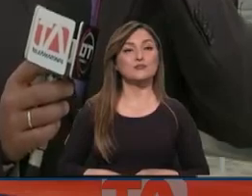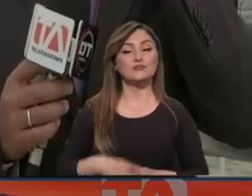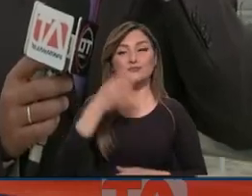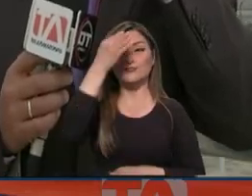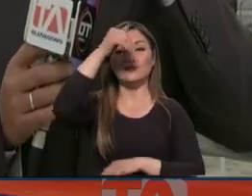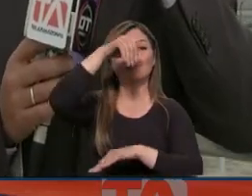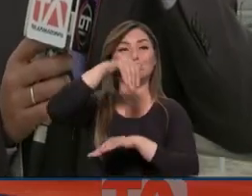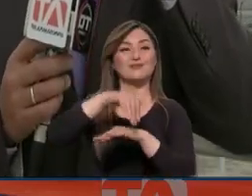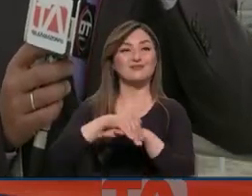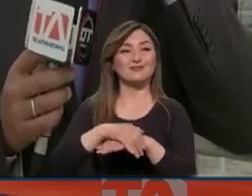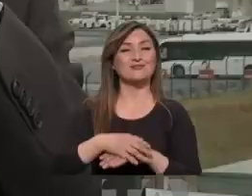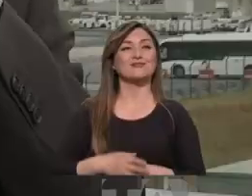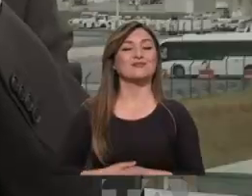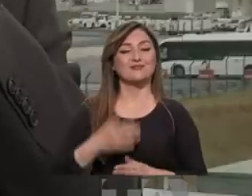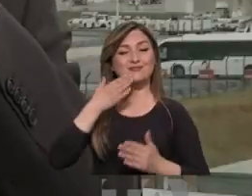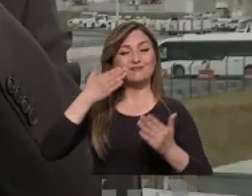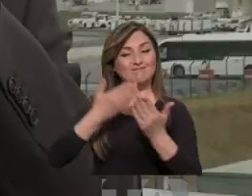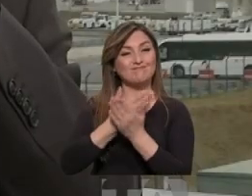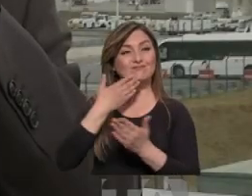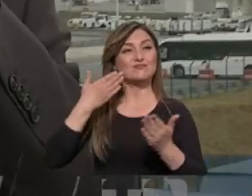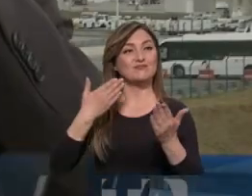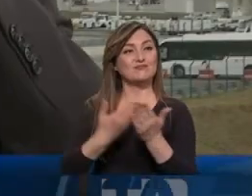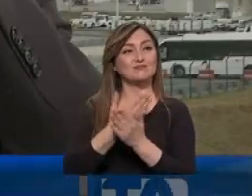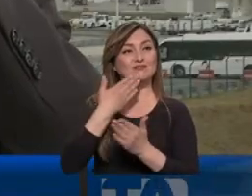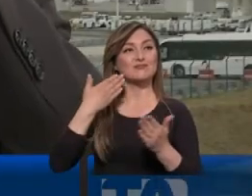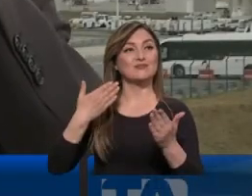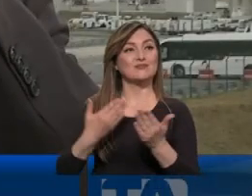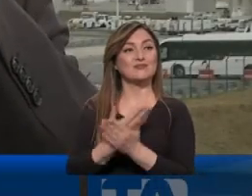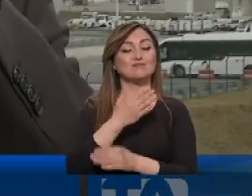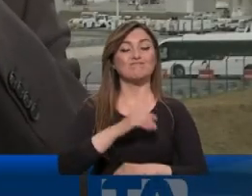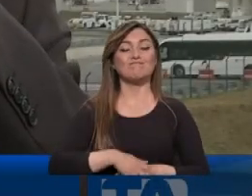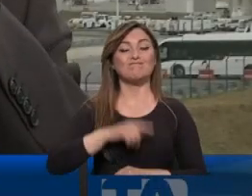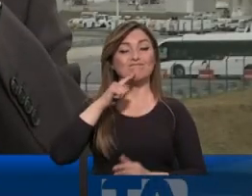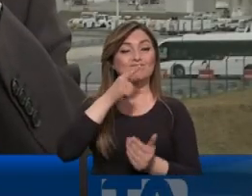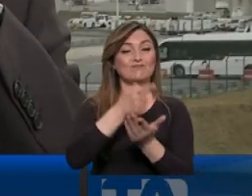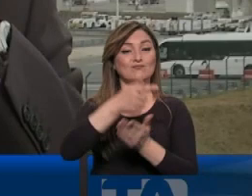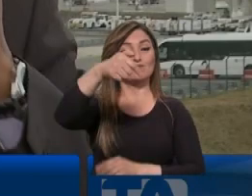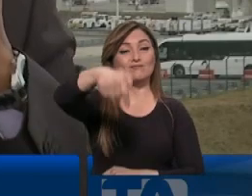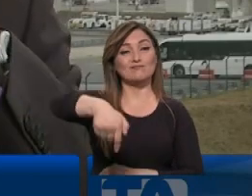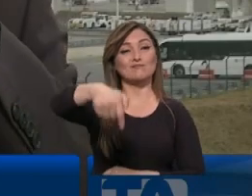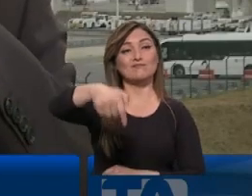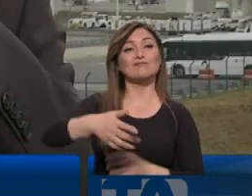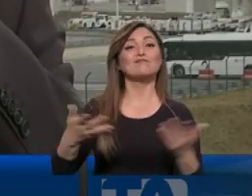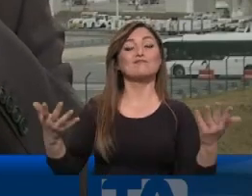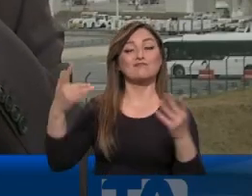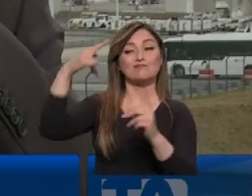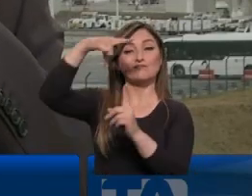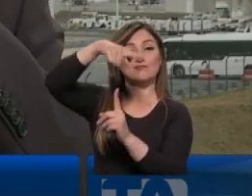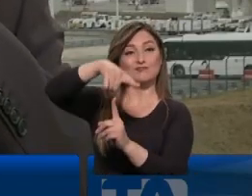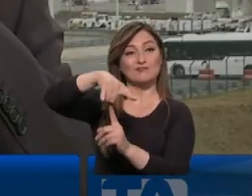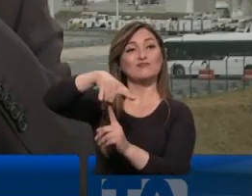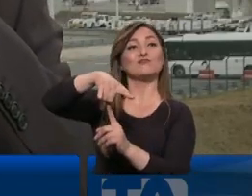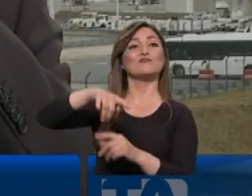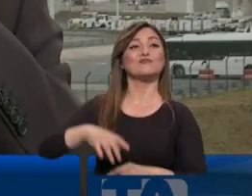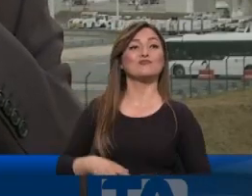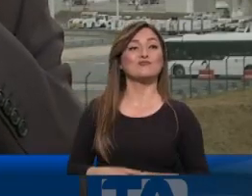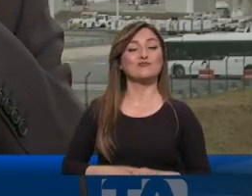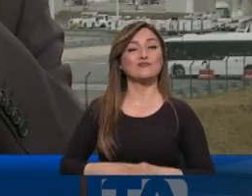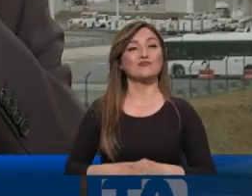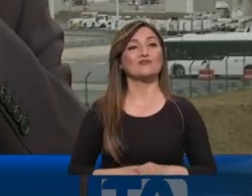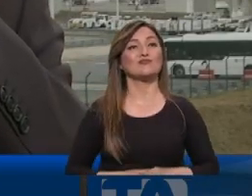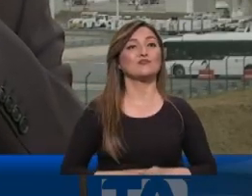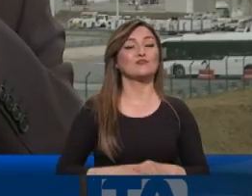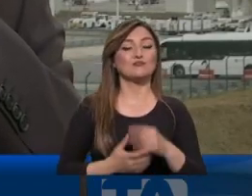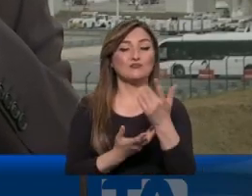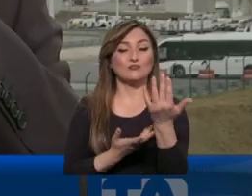Buenas tardes, María Gracia, muchas gracias, muchas gracias, muchas gracias. Efectivamente, aquí estamos ya en el aeropuerto Mariscal Sucre de Tabela